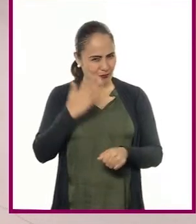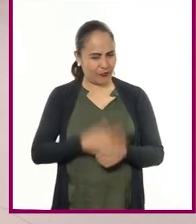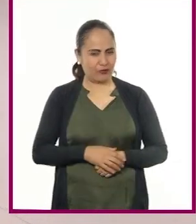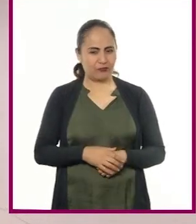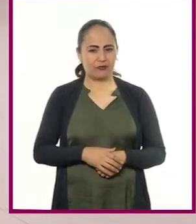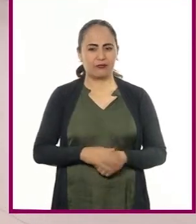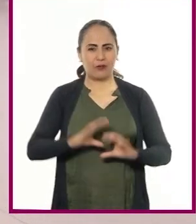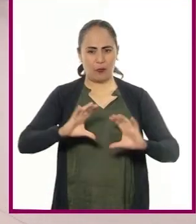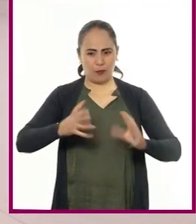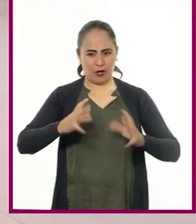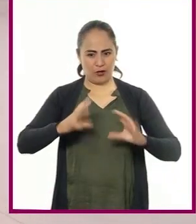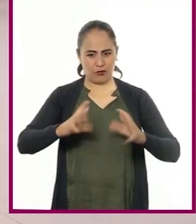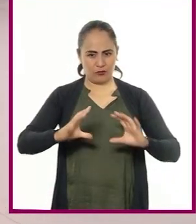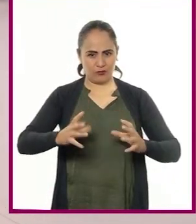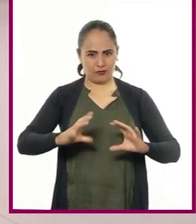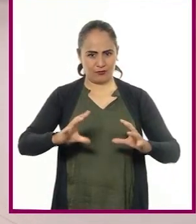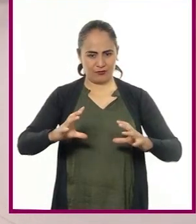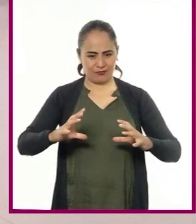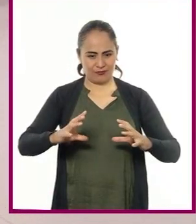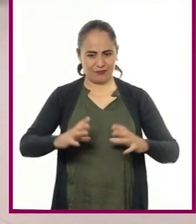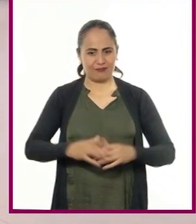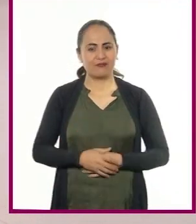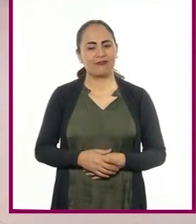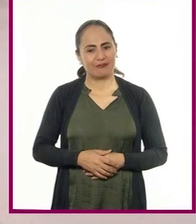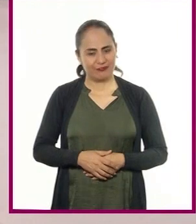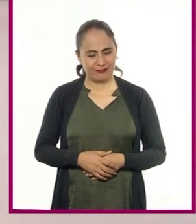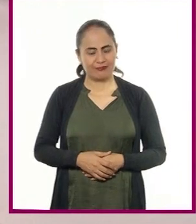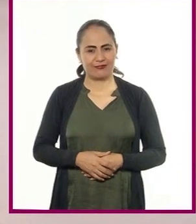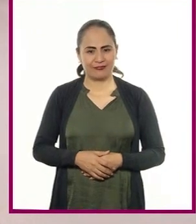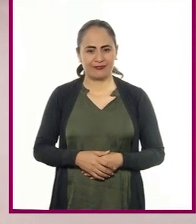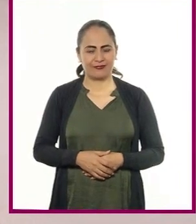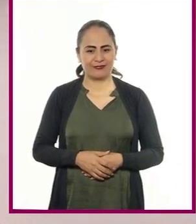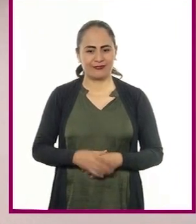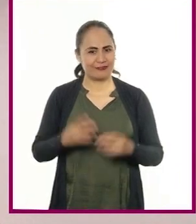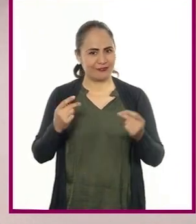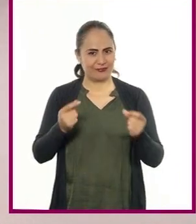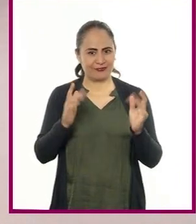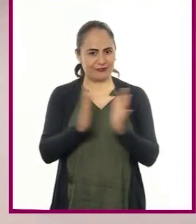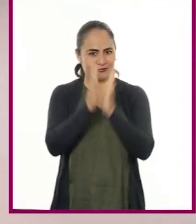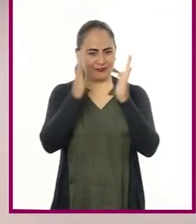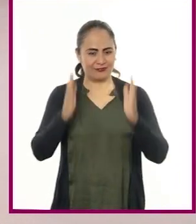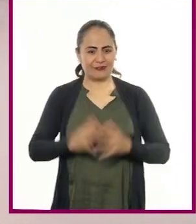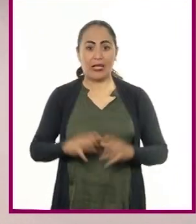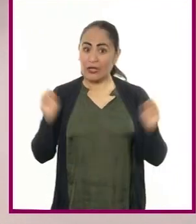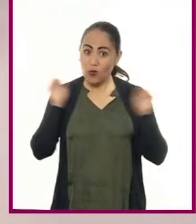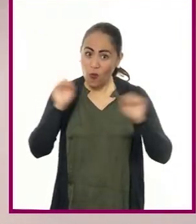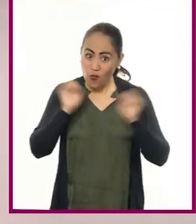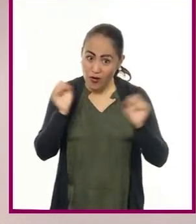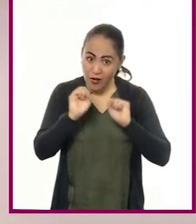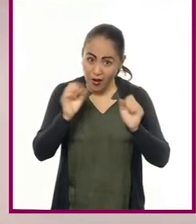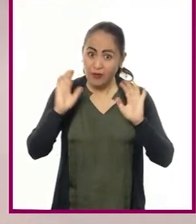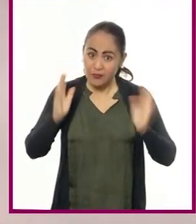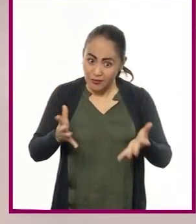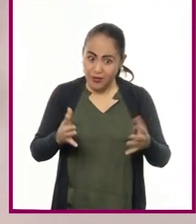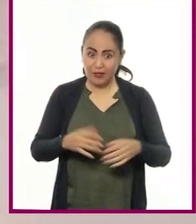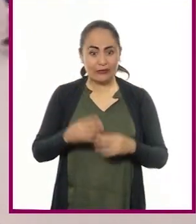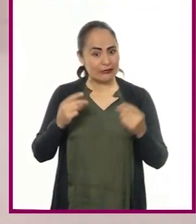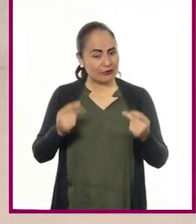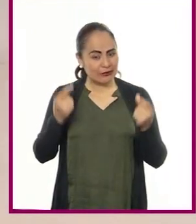balón? Ah, no. No, es lo mismo. ¡Ah! ¡Corremos! ¡Ya no lo